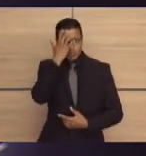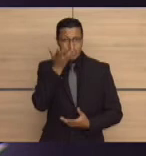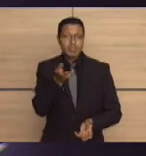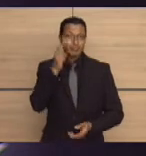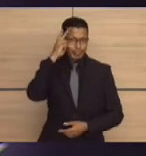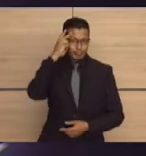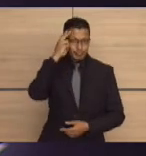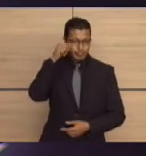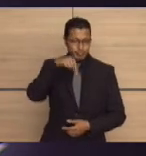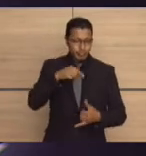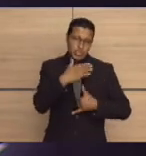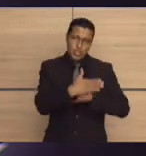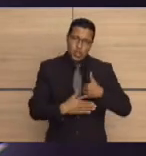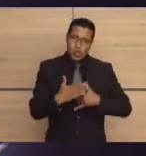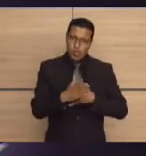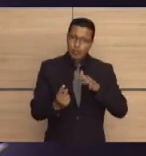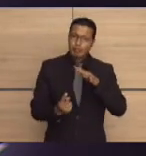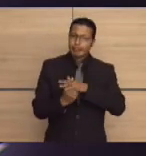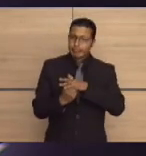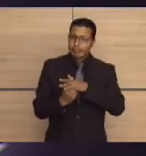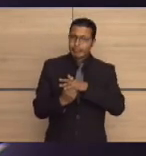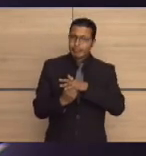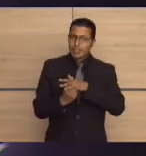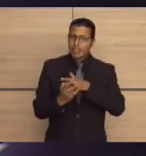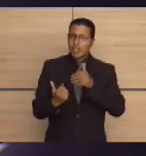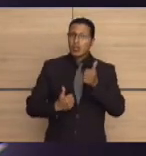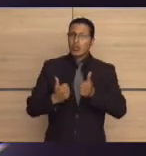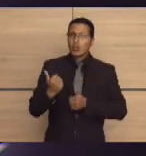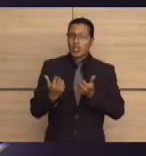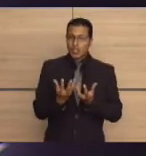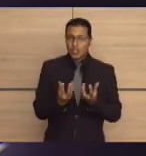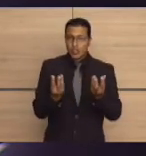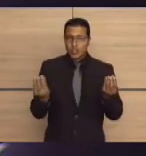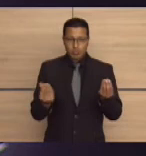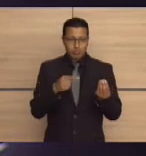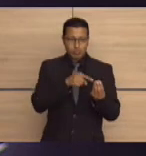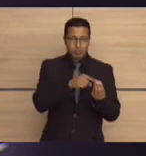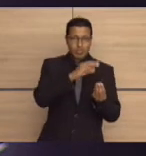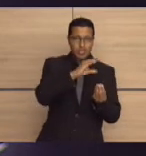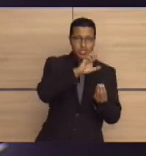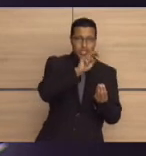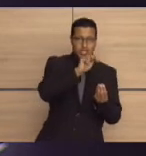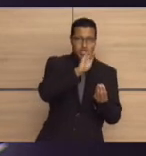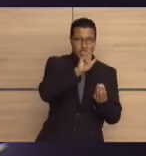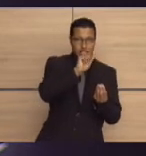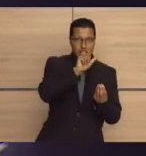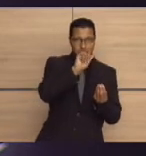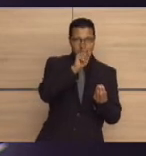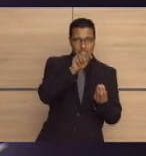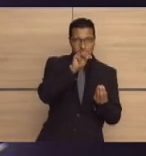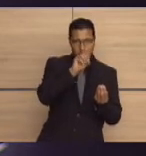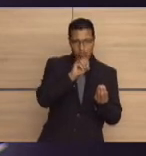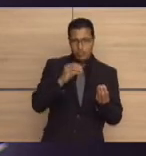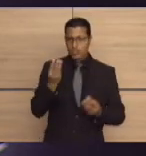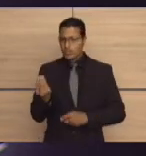lógico en un país como el nuestro, que fue el conflicto entre el centralismo y el federalismo, o